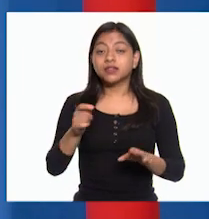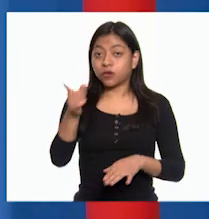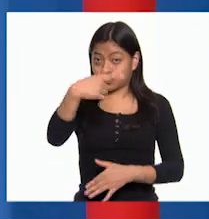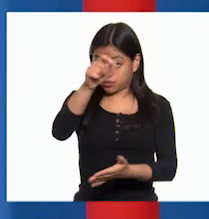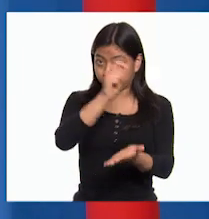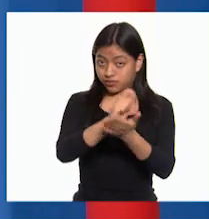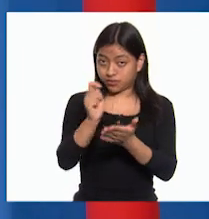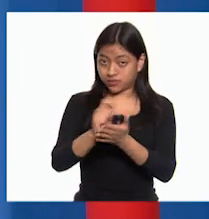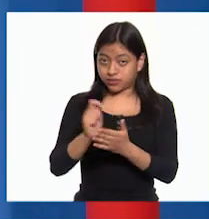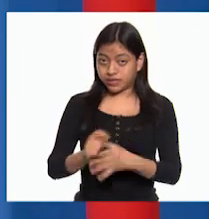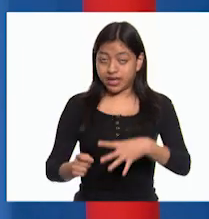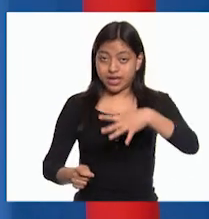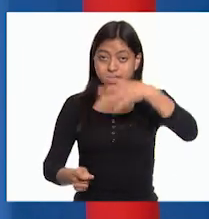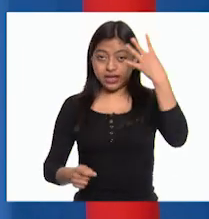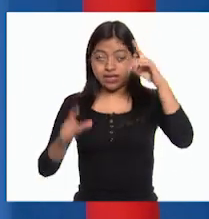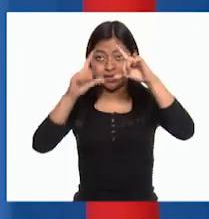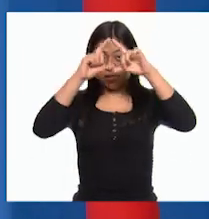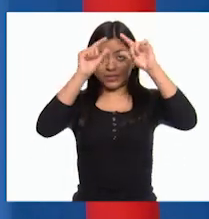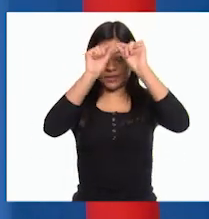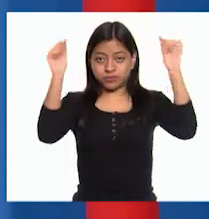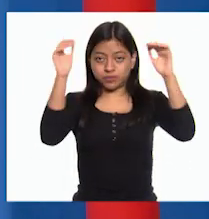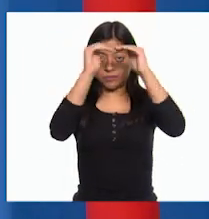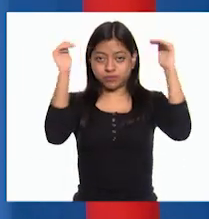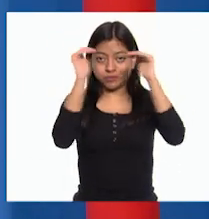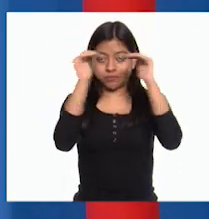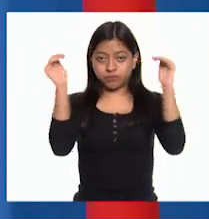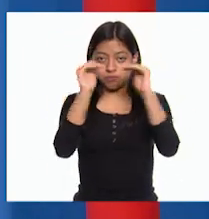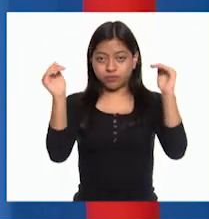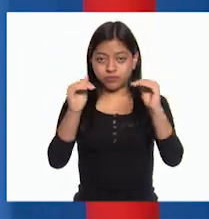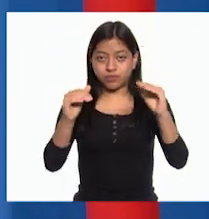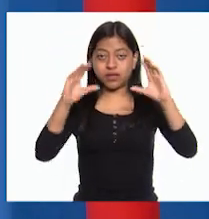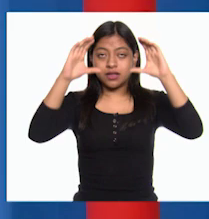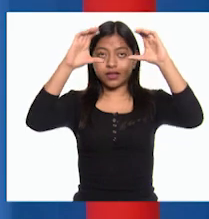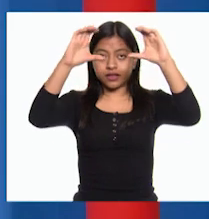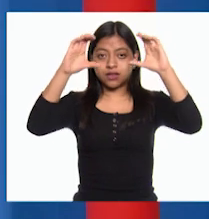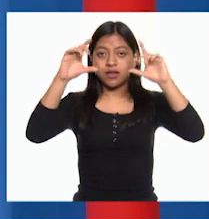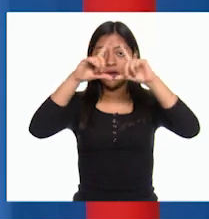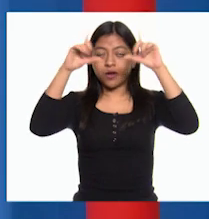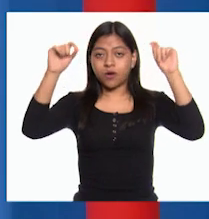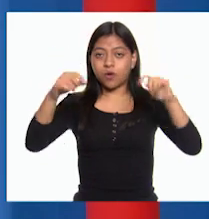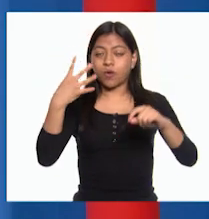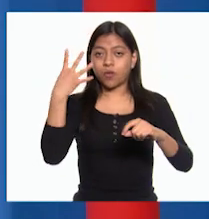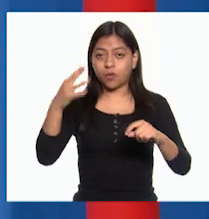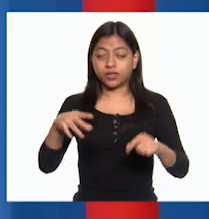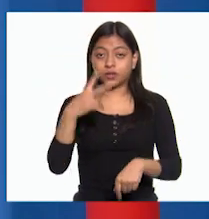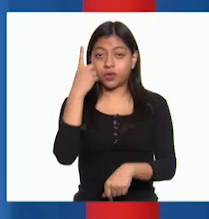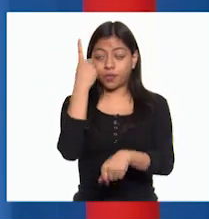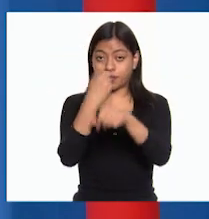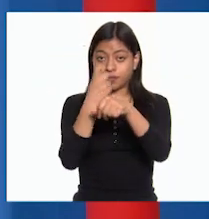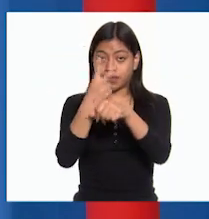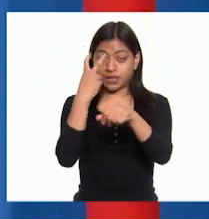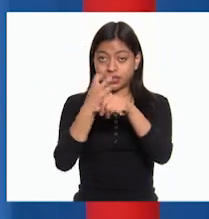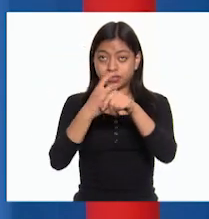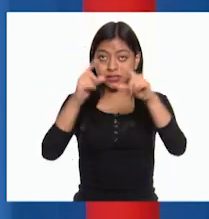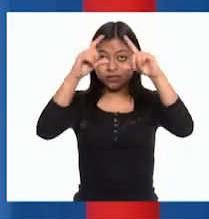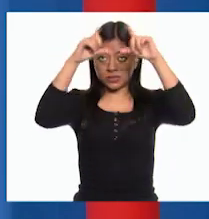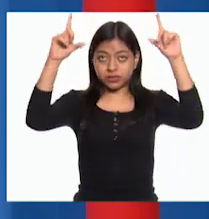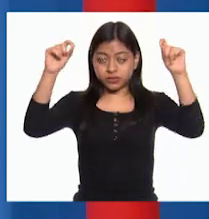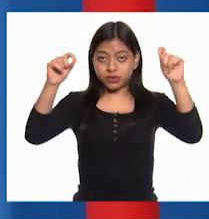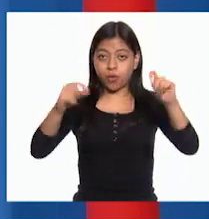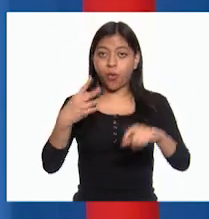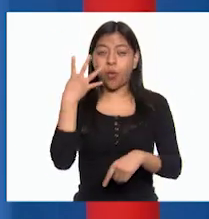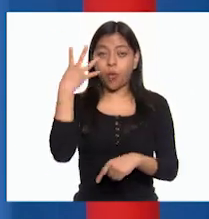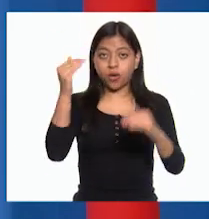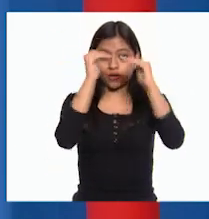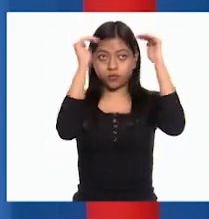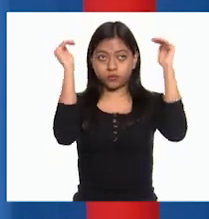bien, 14 versos repartidos en 4 estrofas. Las primeras 2 de 4 y las segundas